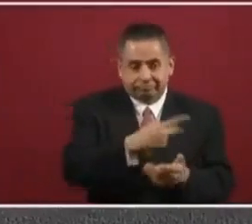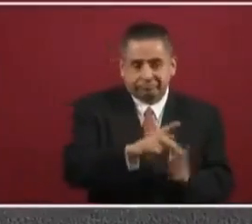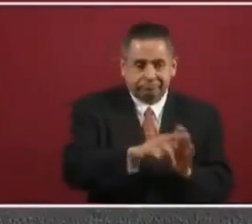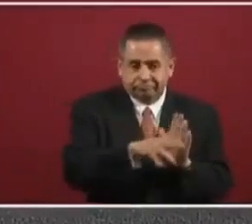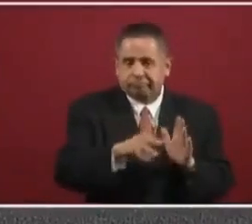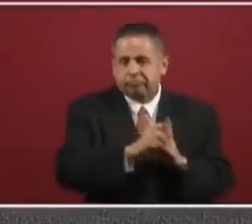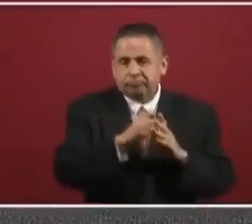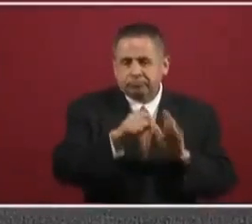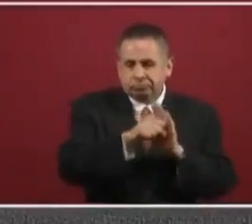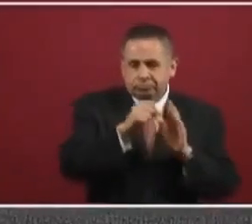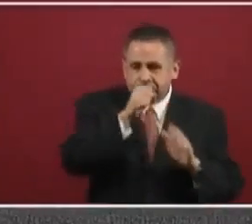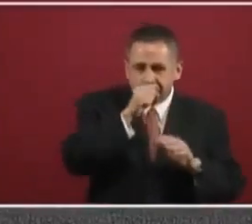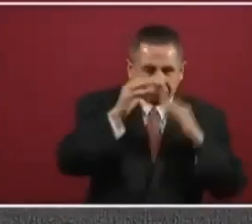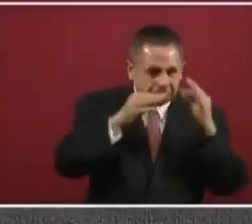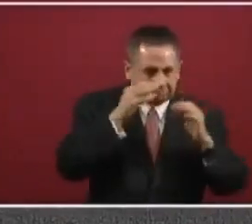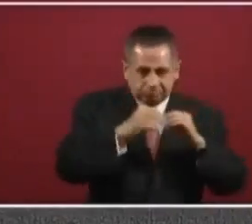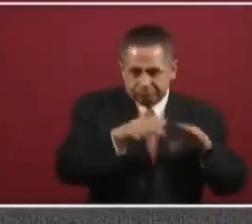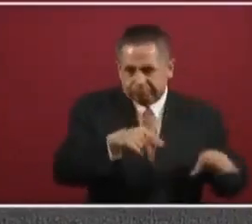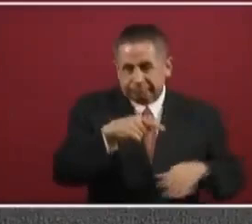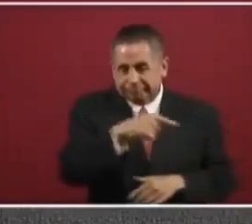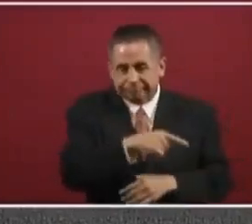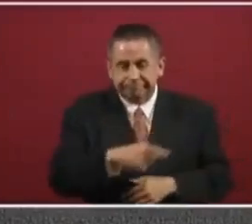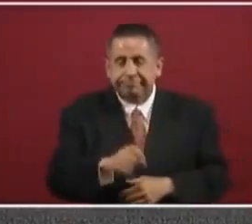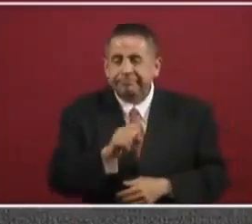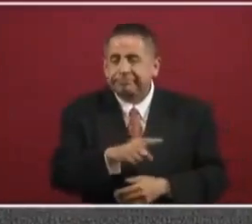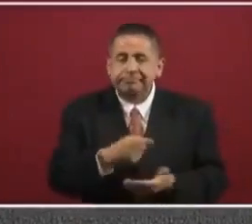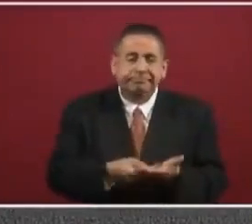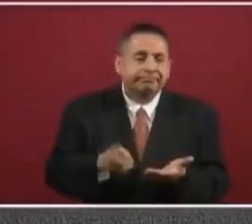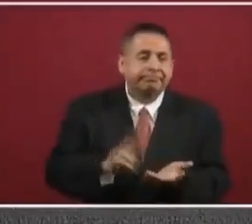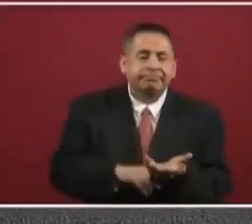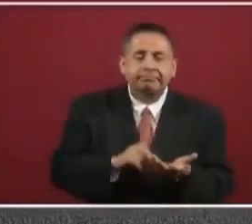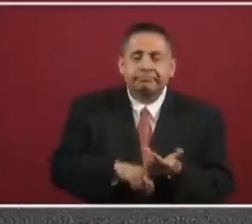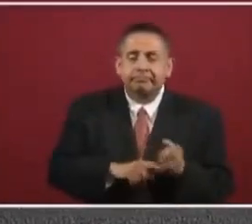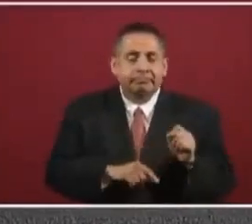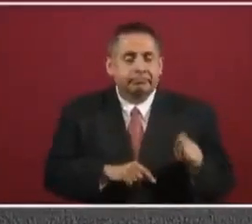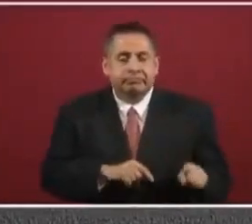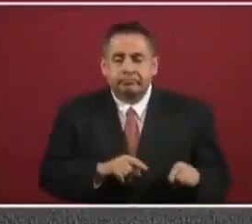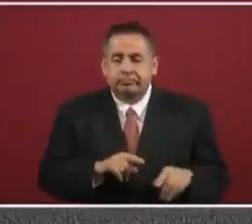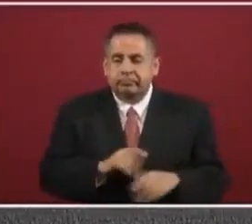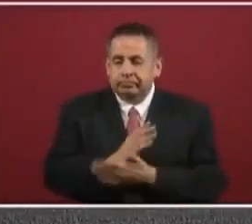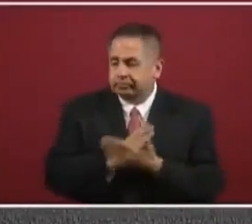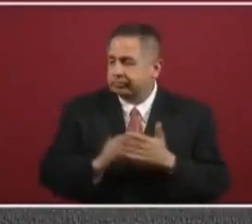en sus medios también este